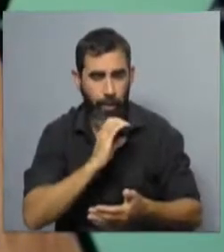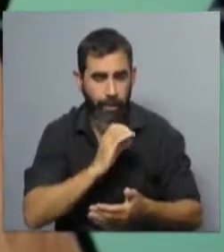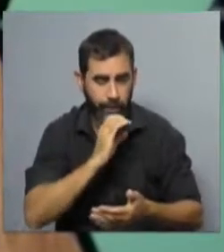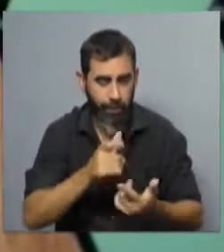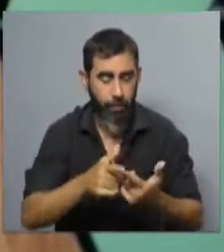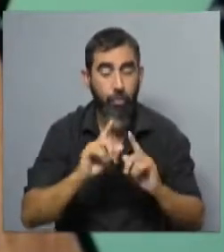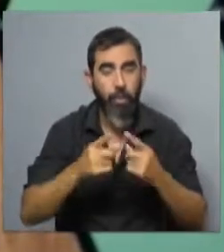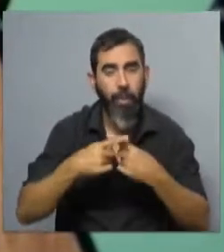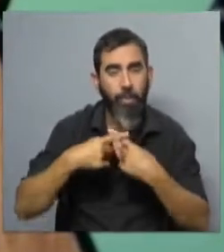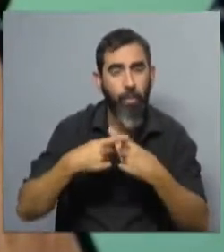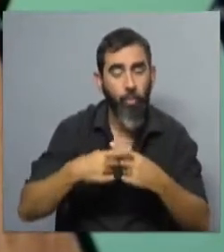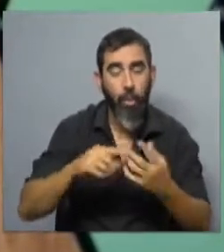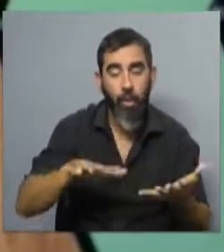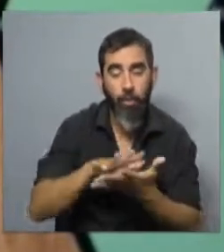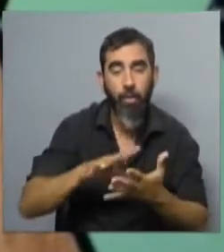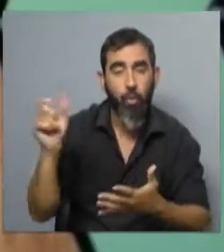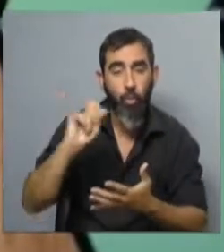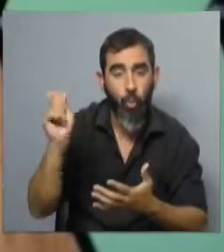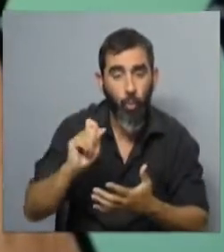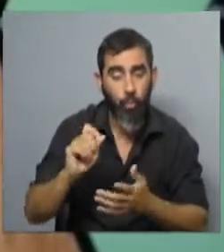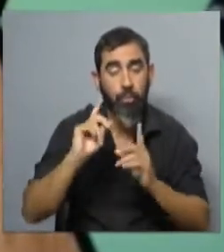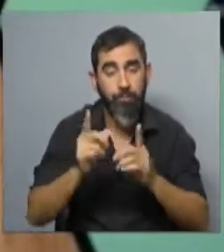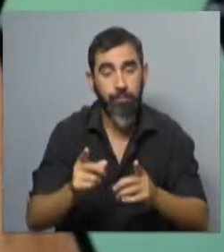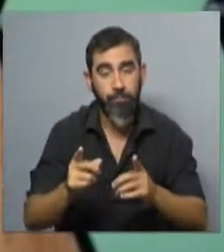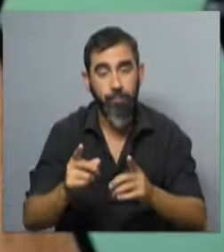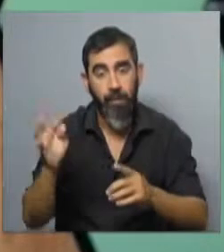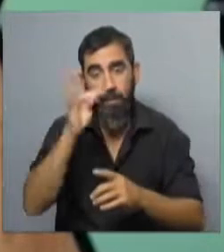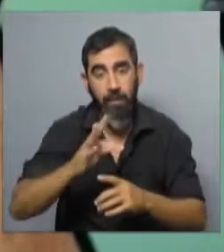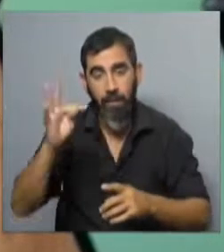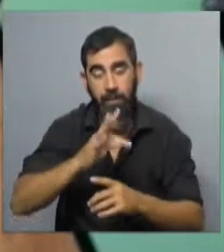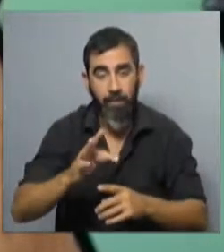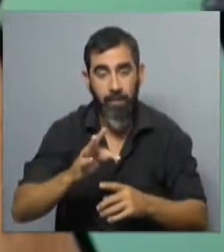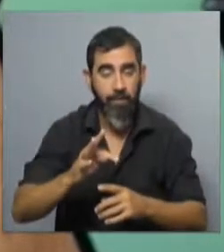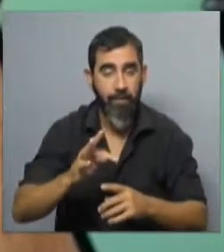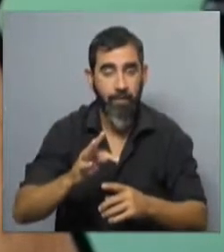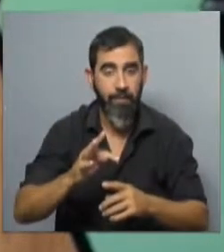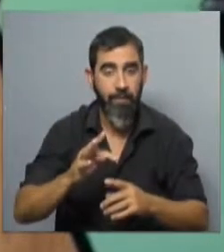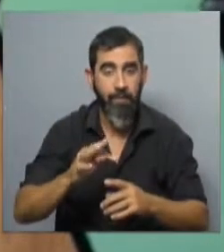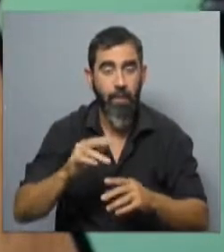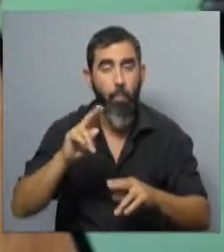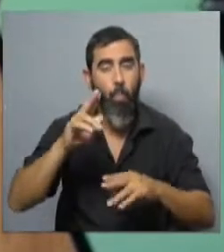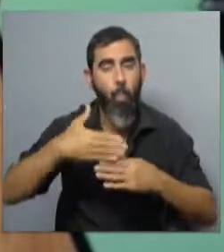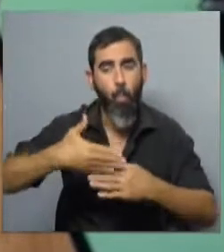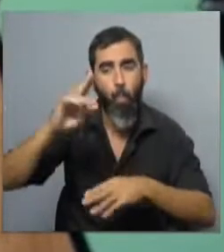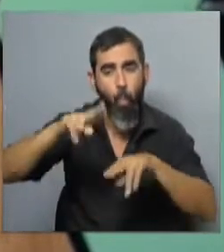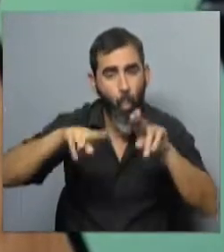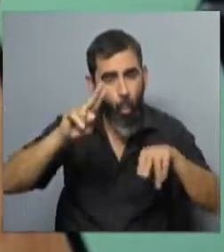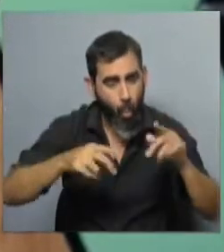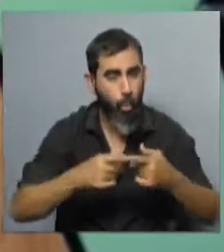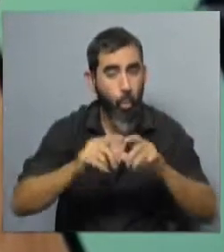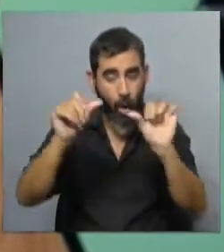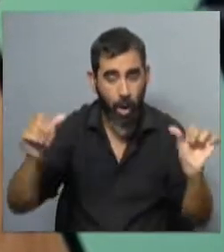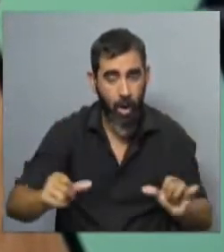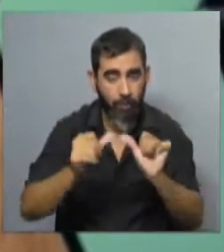la discusión del espacio público en sí, pasando por talleres de Casa Wang vinculado al muralismo,